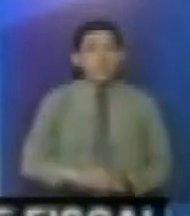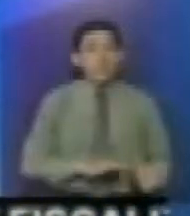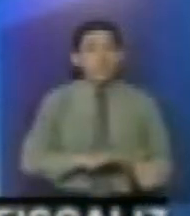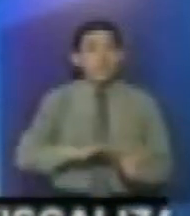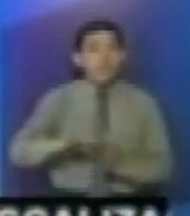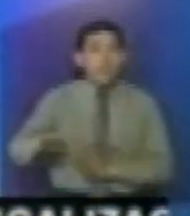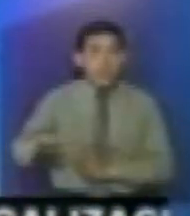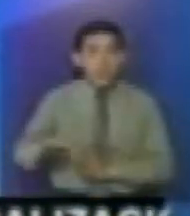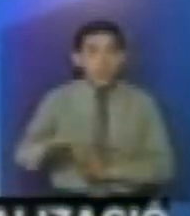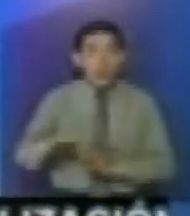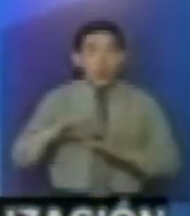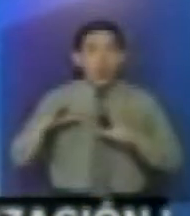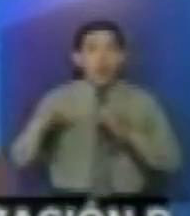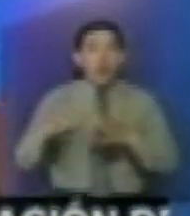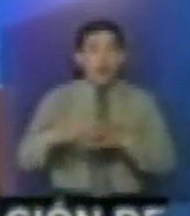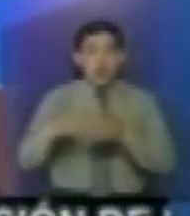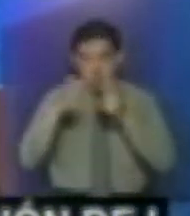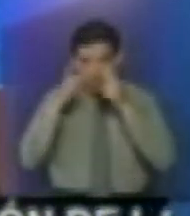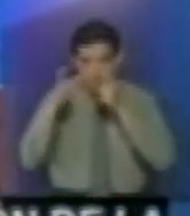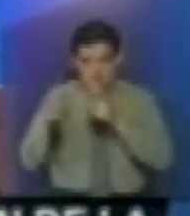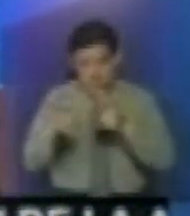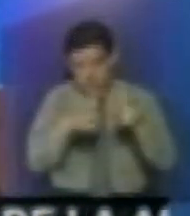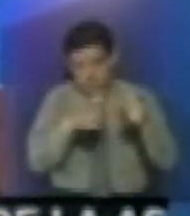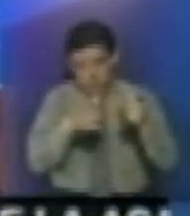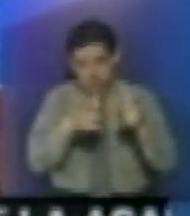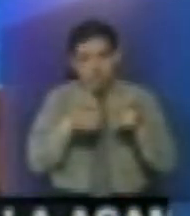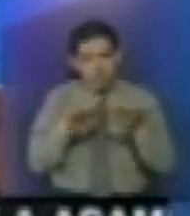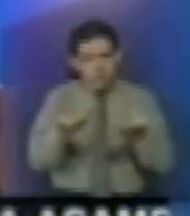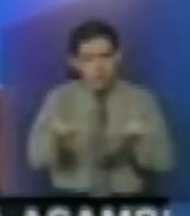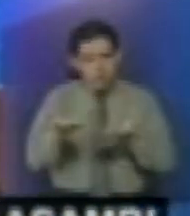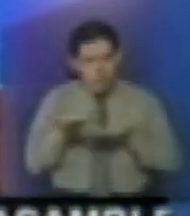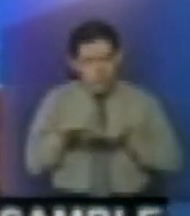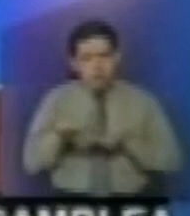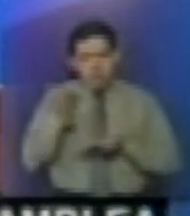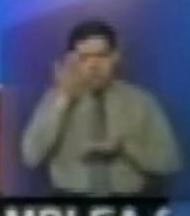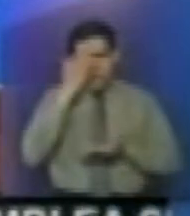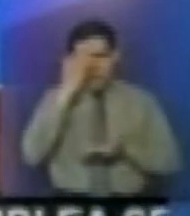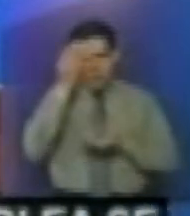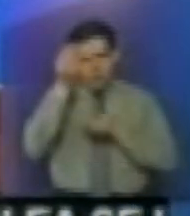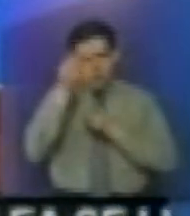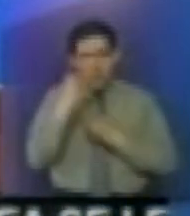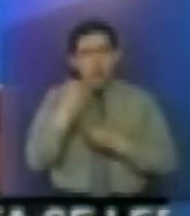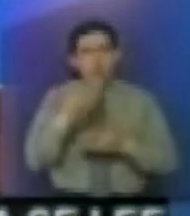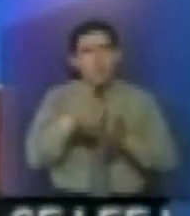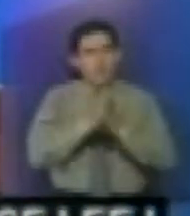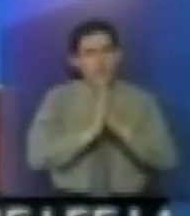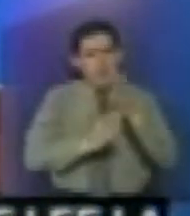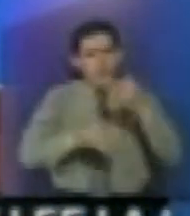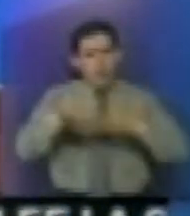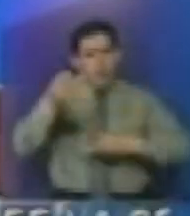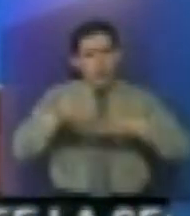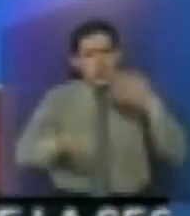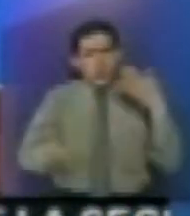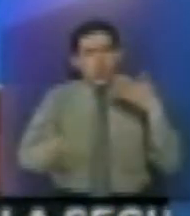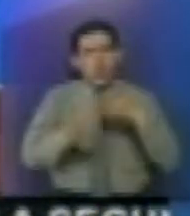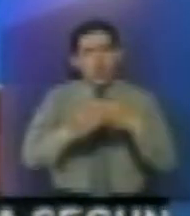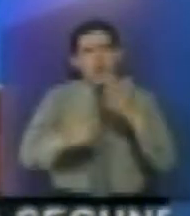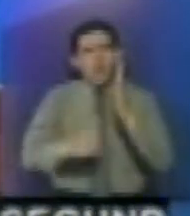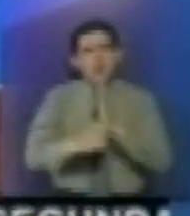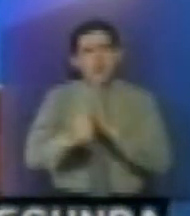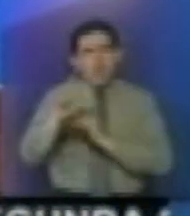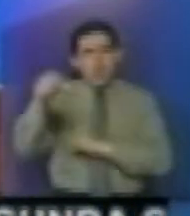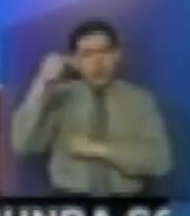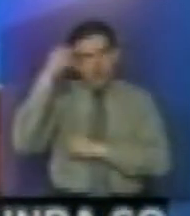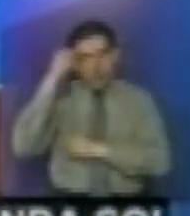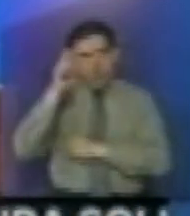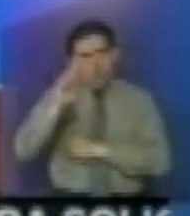Mientras que el Pleno de la Comisión de Fiscalización abocó conocimiento de las solicitudes de juicio político en contra de la ministra de